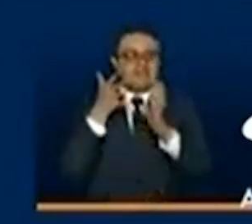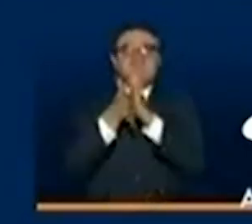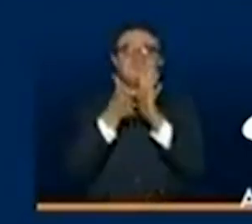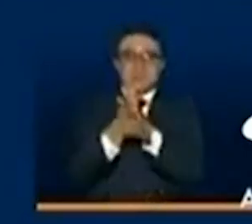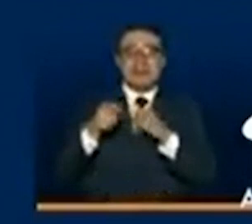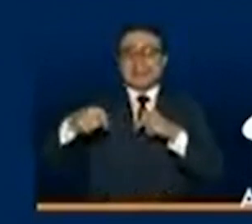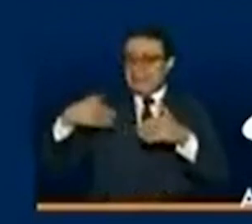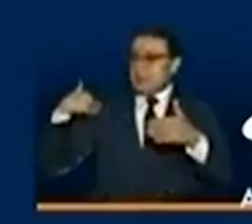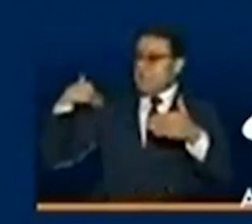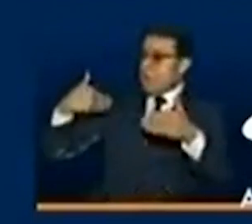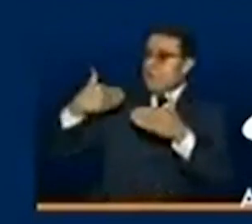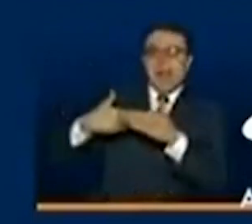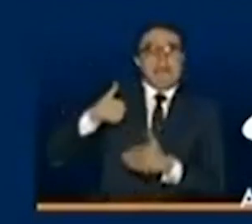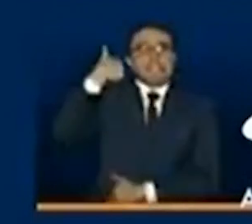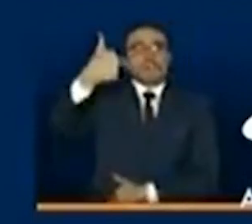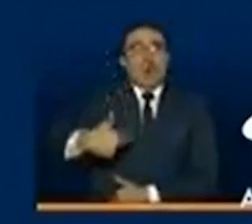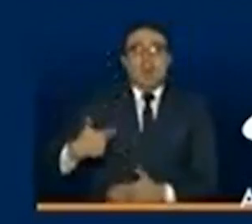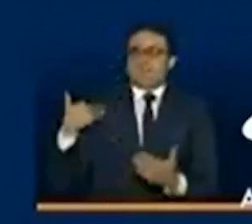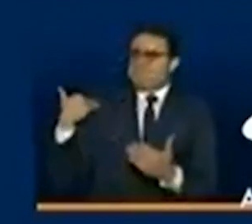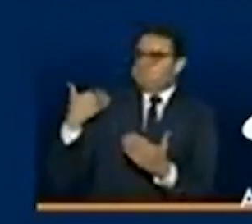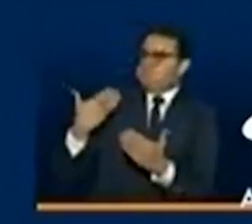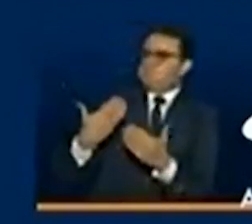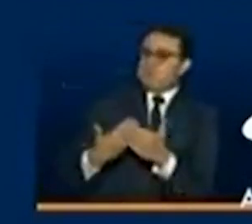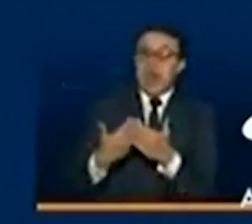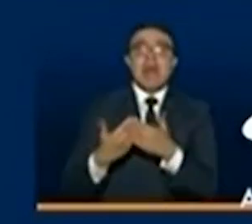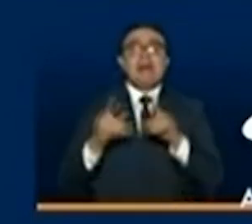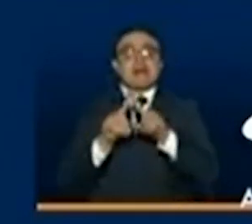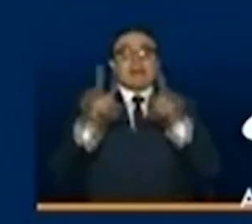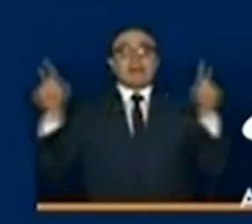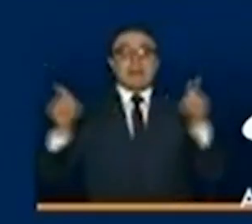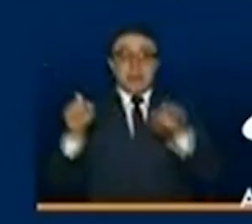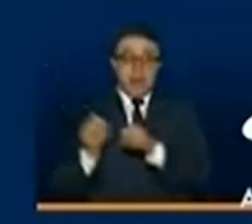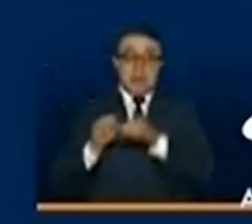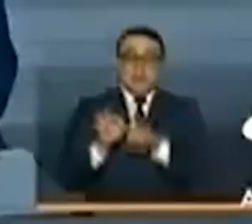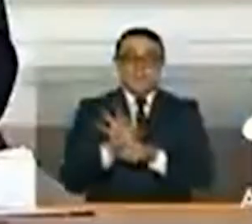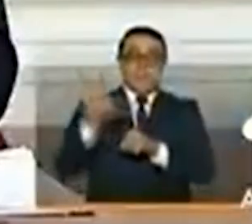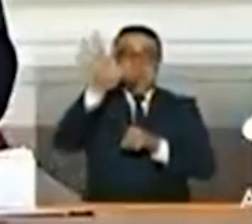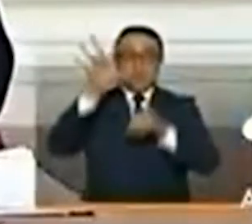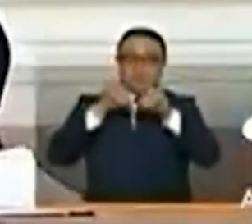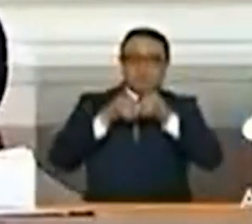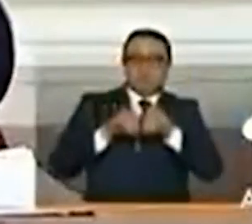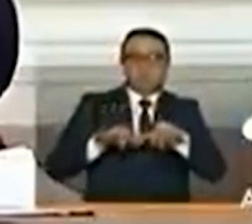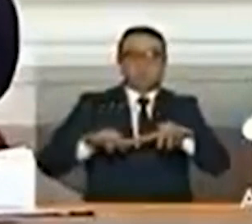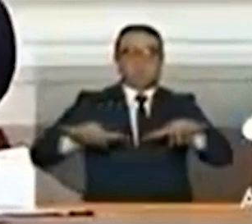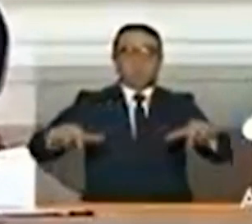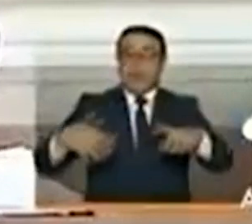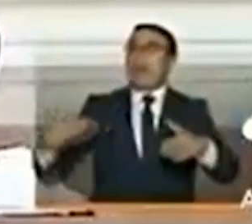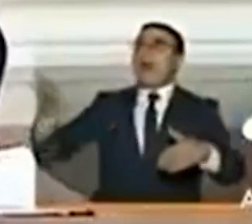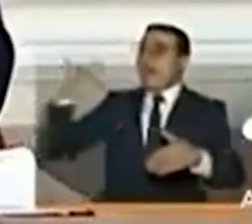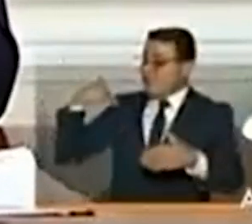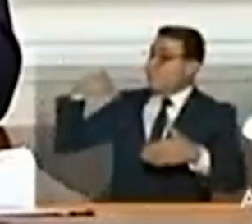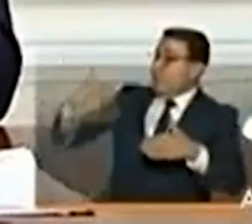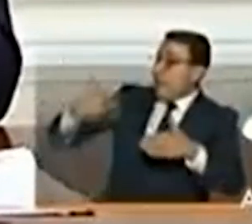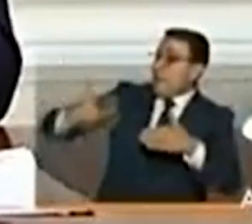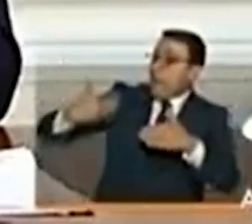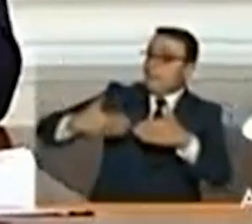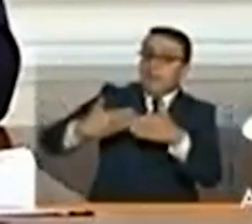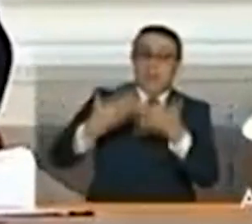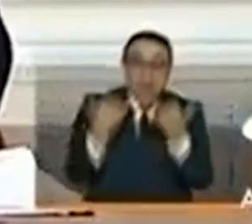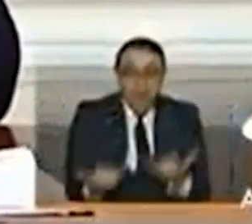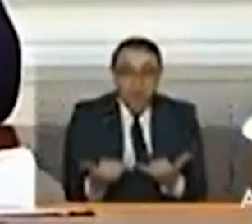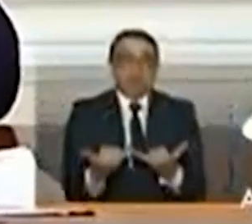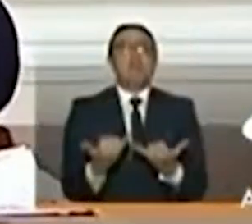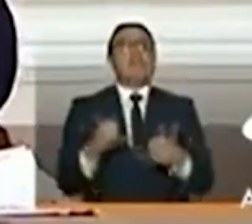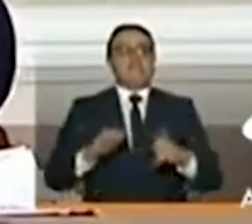que nos ha traído, esa es la historia vivida reciente con las epidemias que he mencionado. desarrollado, de tal manera que hoy contamos con una